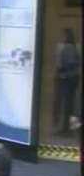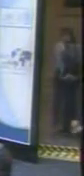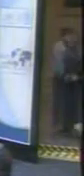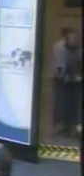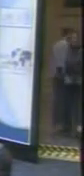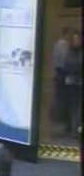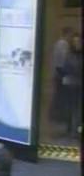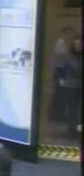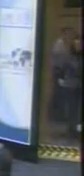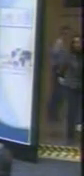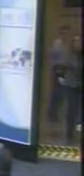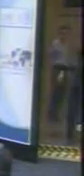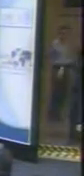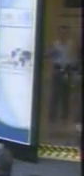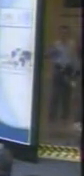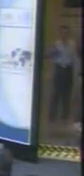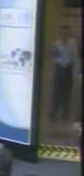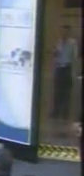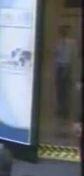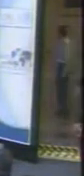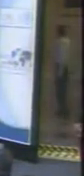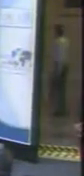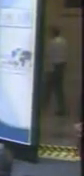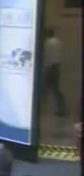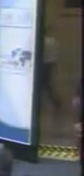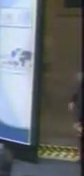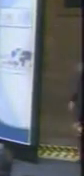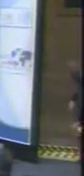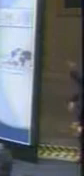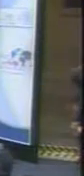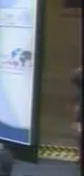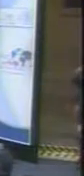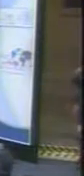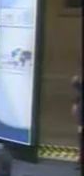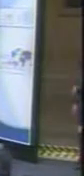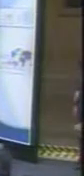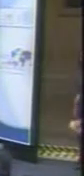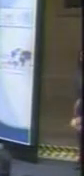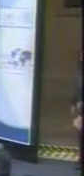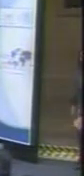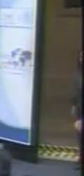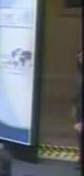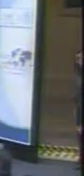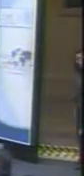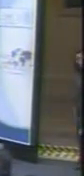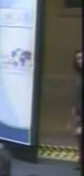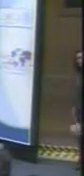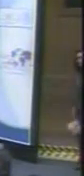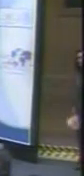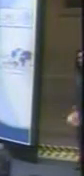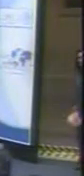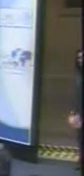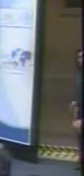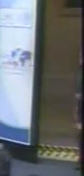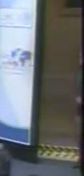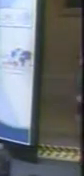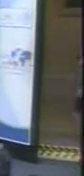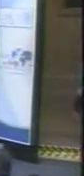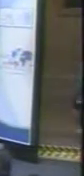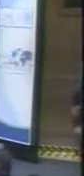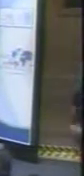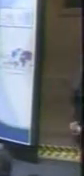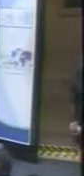ha ocupado distintos cargos públicos, entre ellos su gestión como presidente municipal de Jutepec y